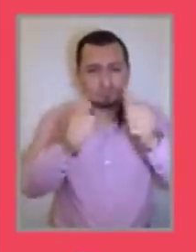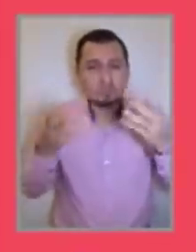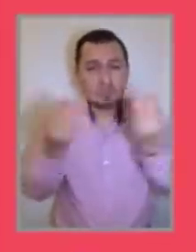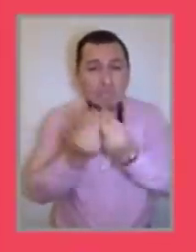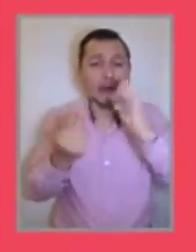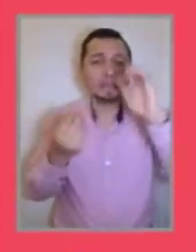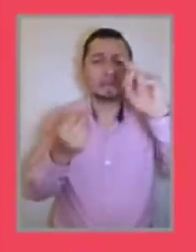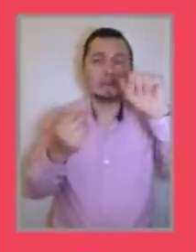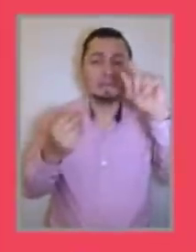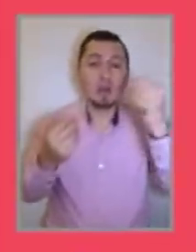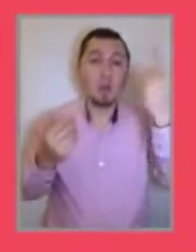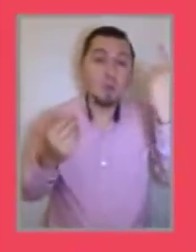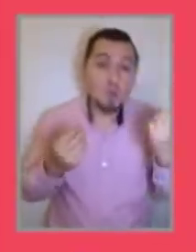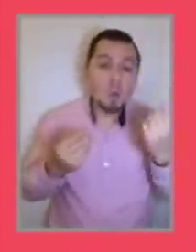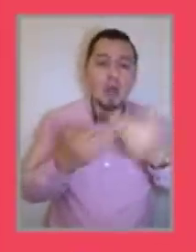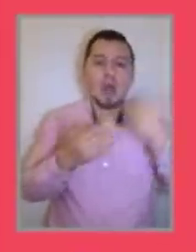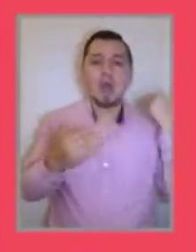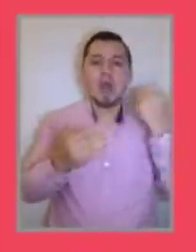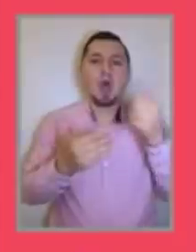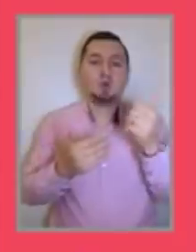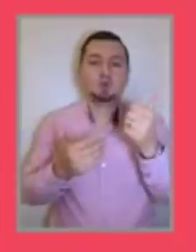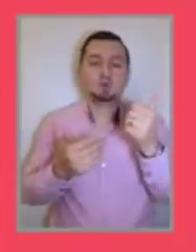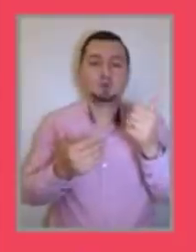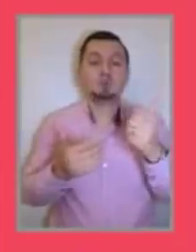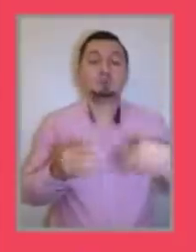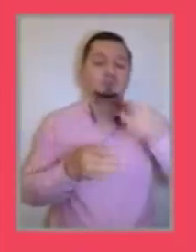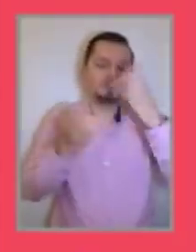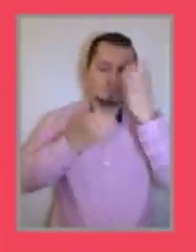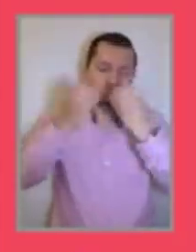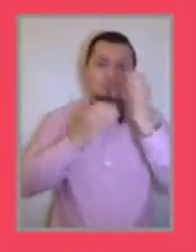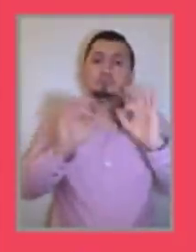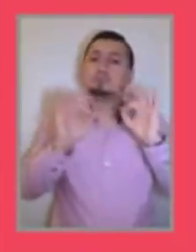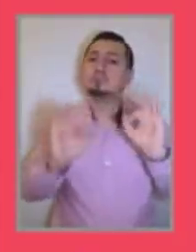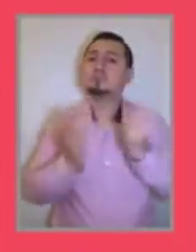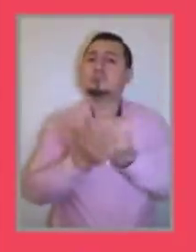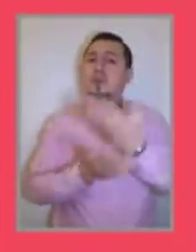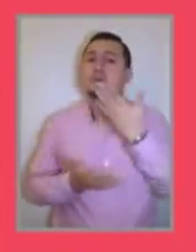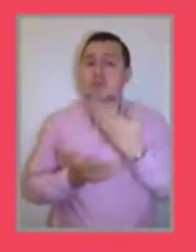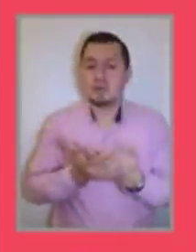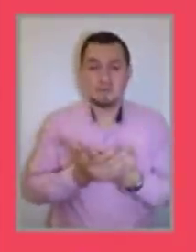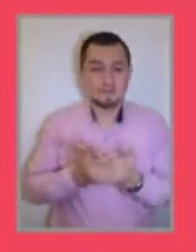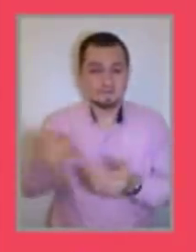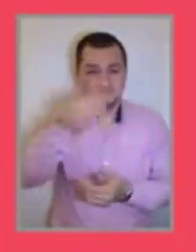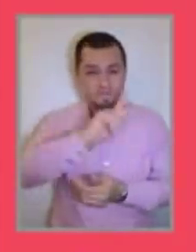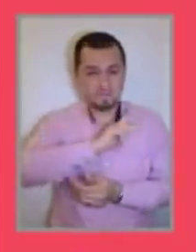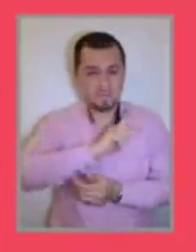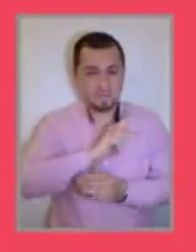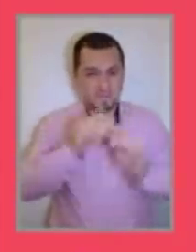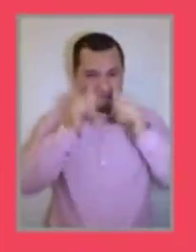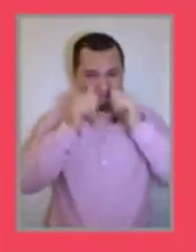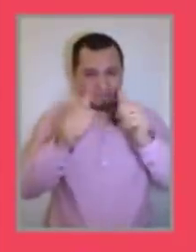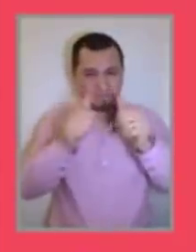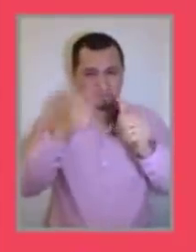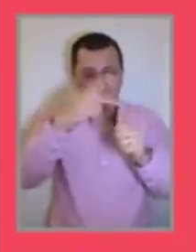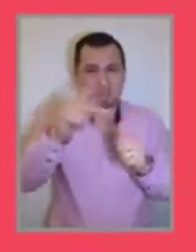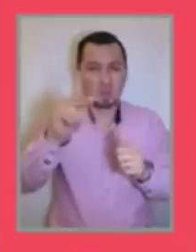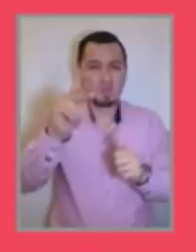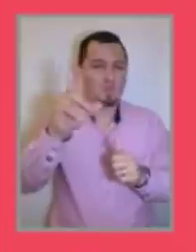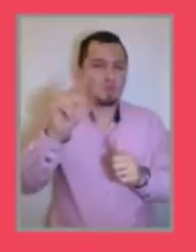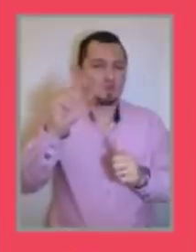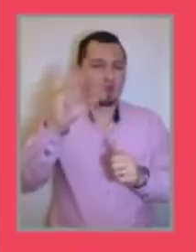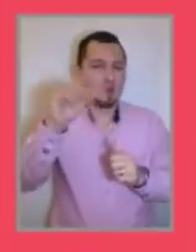y 2 desde agosto. Las limitaciones, además de que vienen muy establecidas en el protocolo de